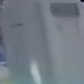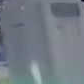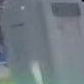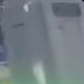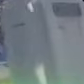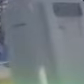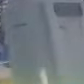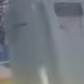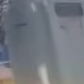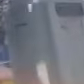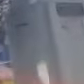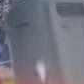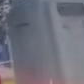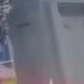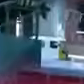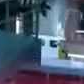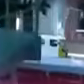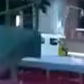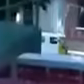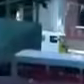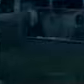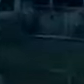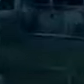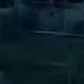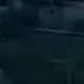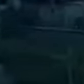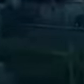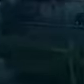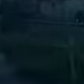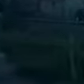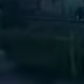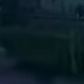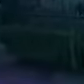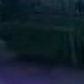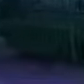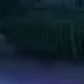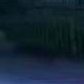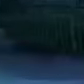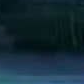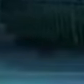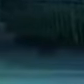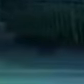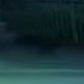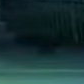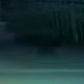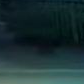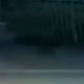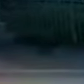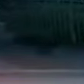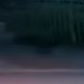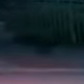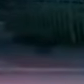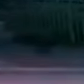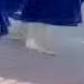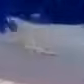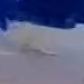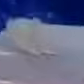es, estaba originalmente fundada por achacacheños, lo han hecho muchos años en la localidad de